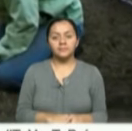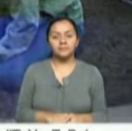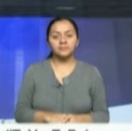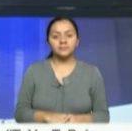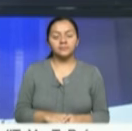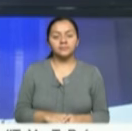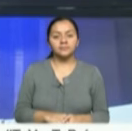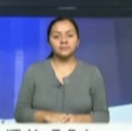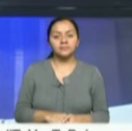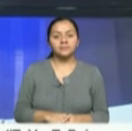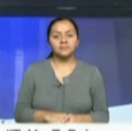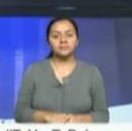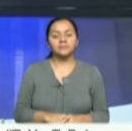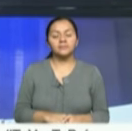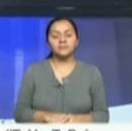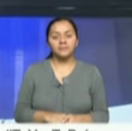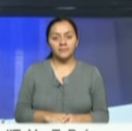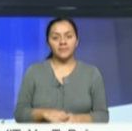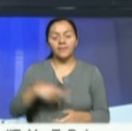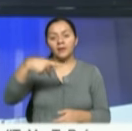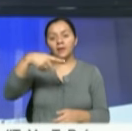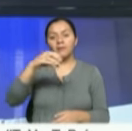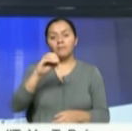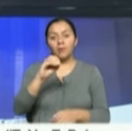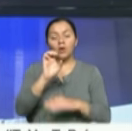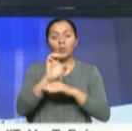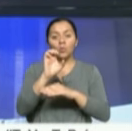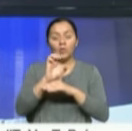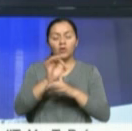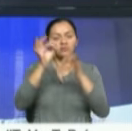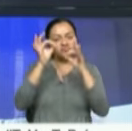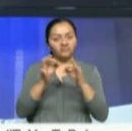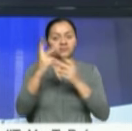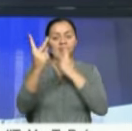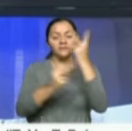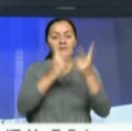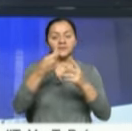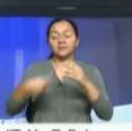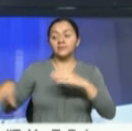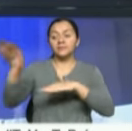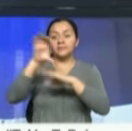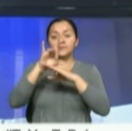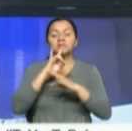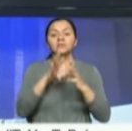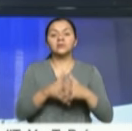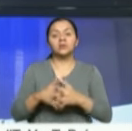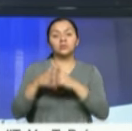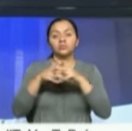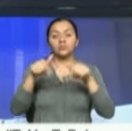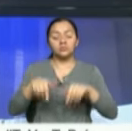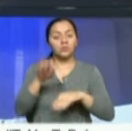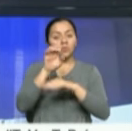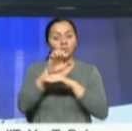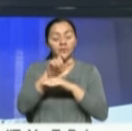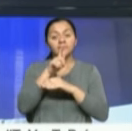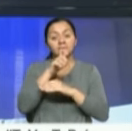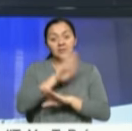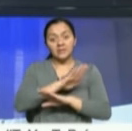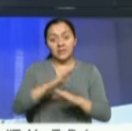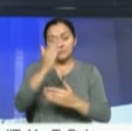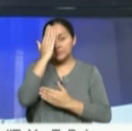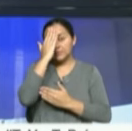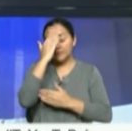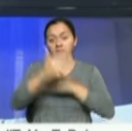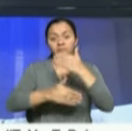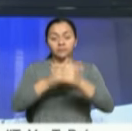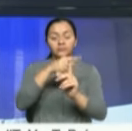Ciudadano. ProEcuador logró concretar la visita de inversionistas estadounidenses al país, quienes conocerán las